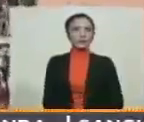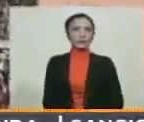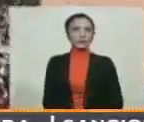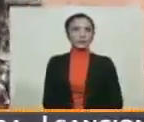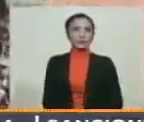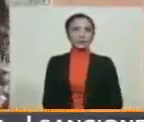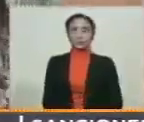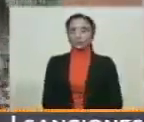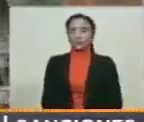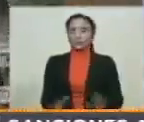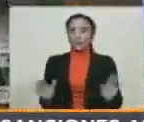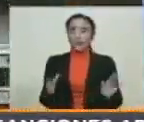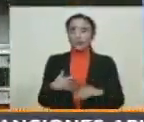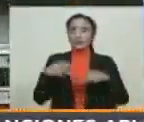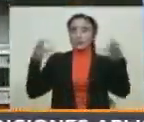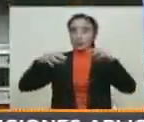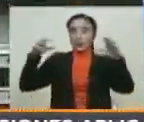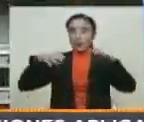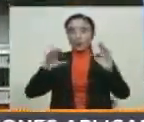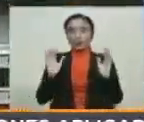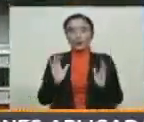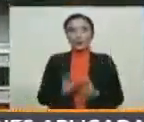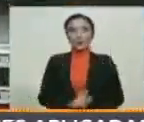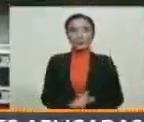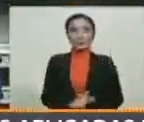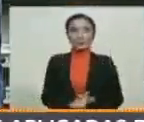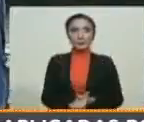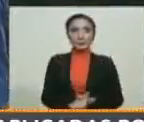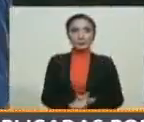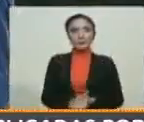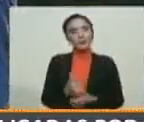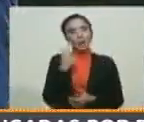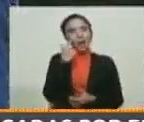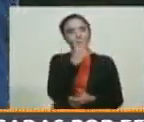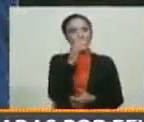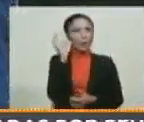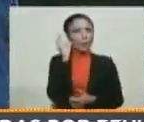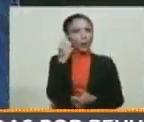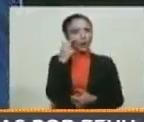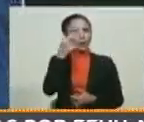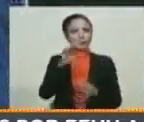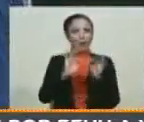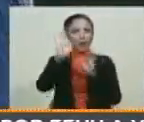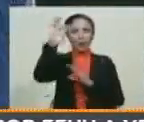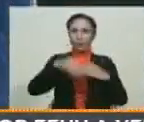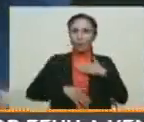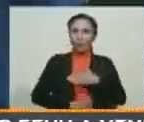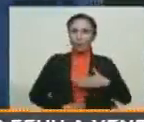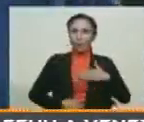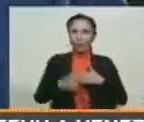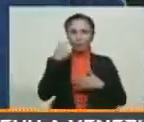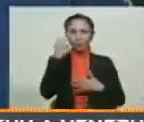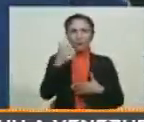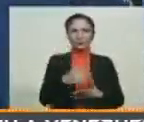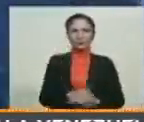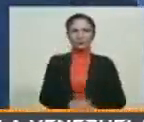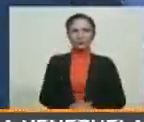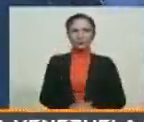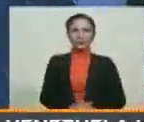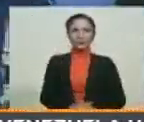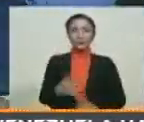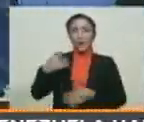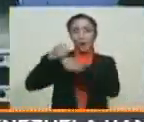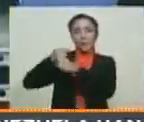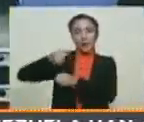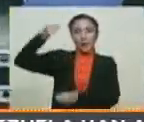si llueve ese día haga como esta muchacha mira la cómoda allá con su